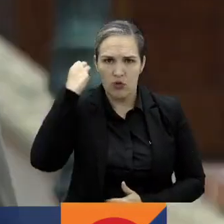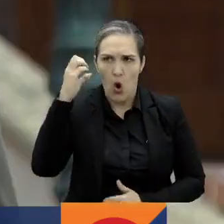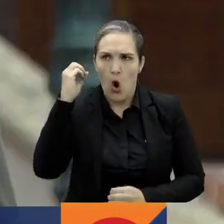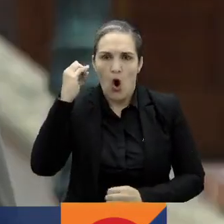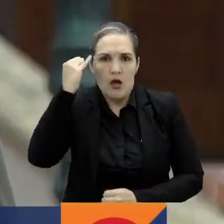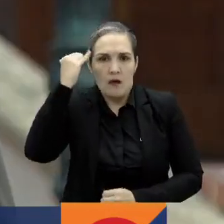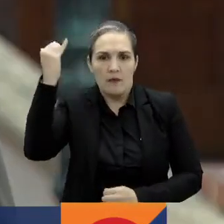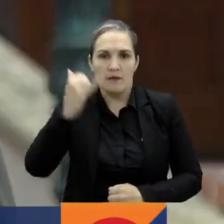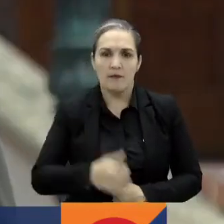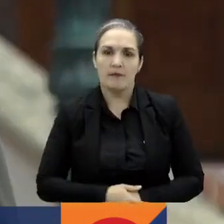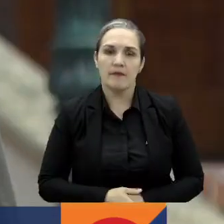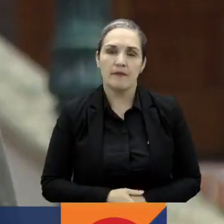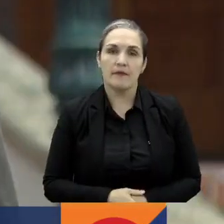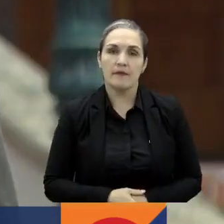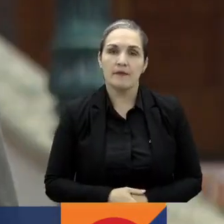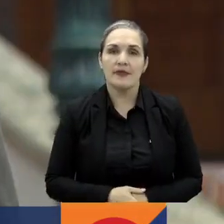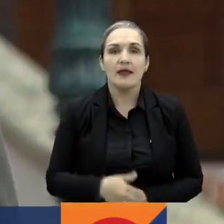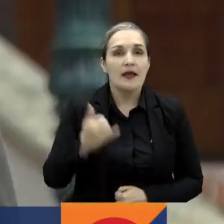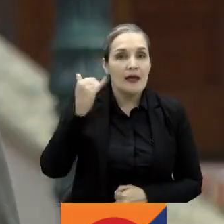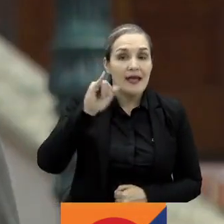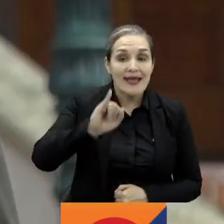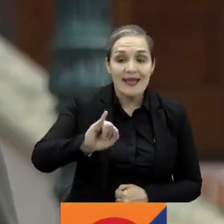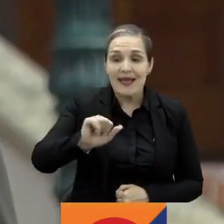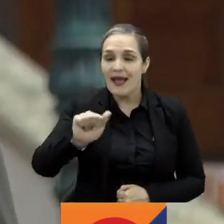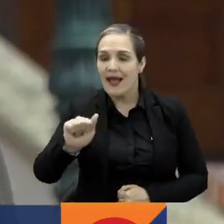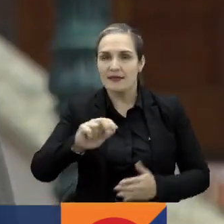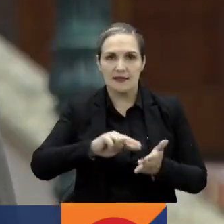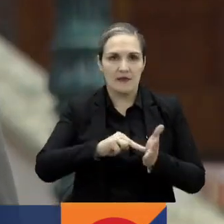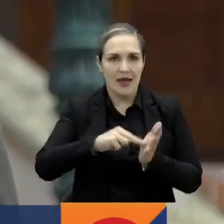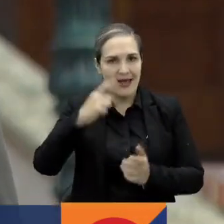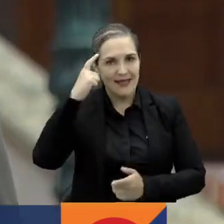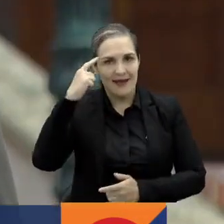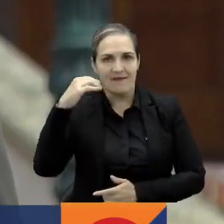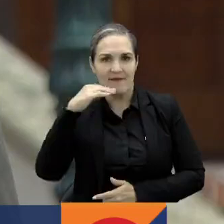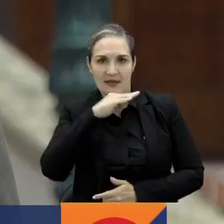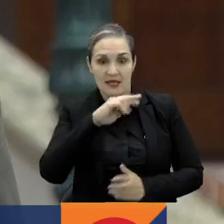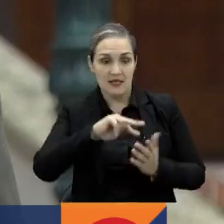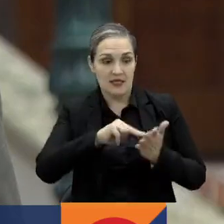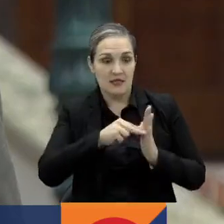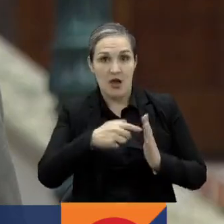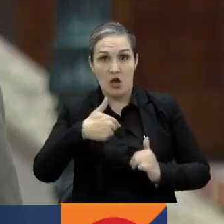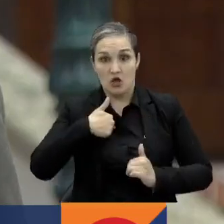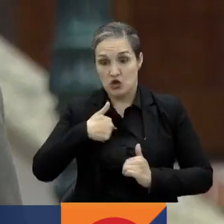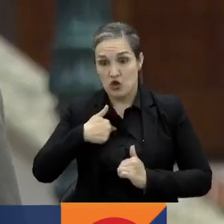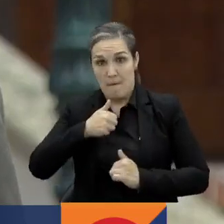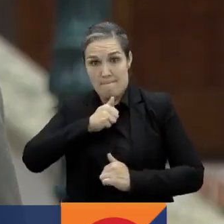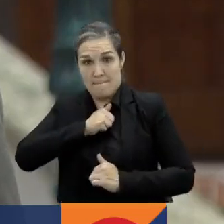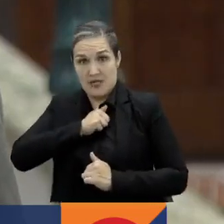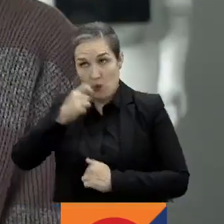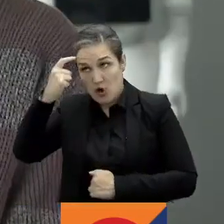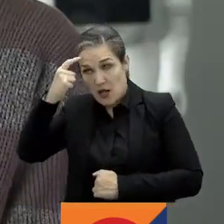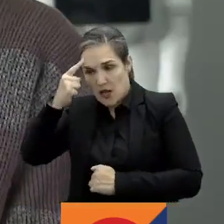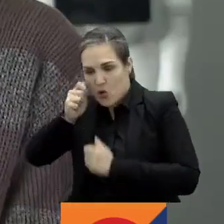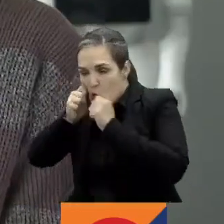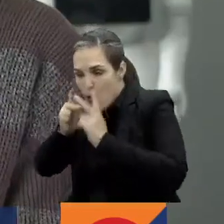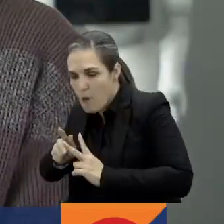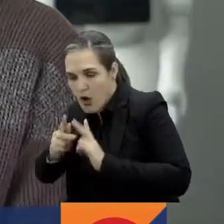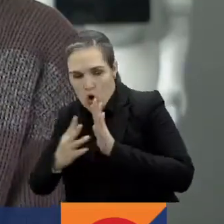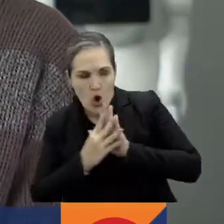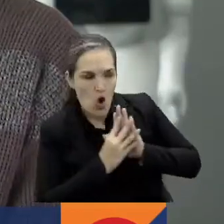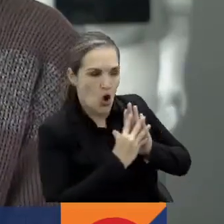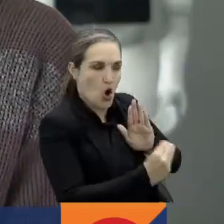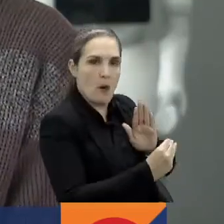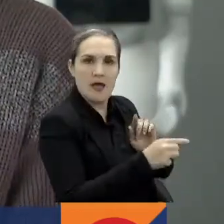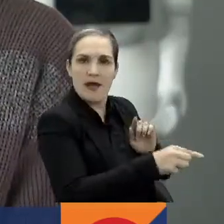Lo que la inteligencia artificial significa es la toma de decisiones a través de la imitación de la inteligencia humana. Desde un punto de